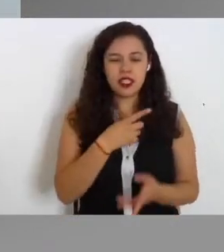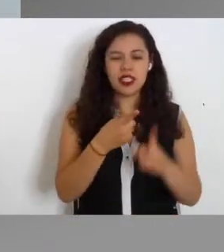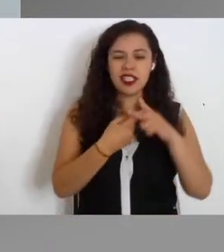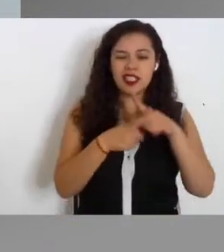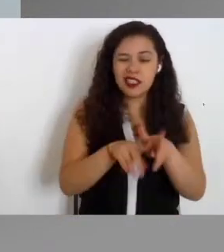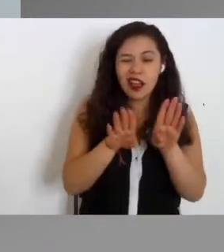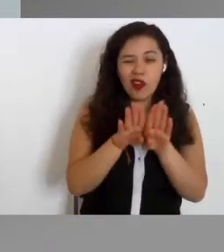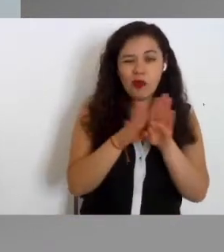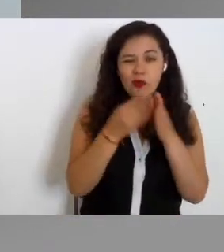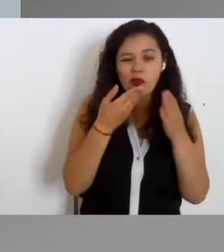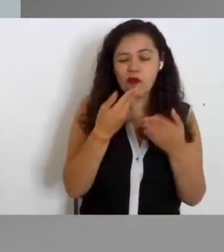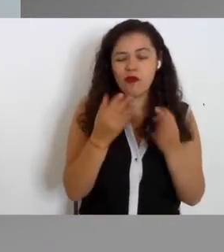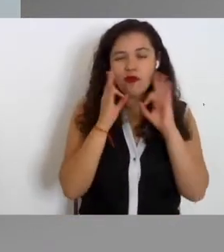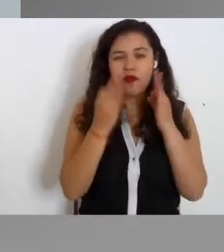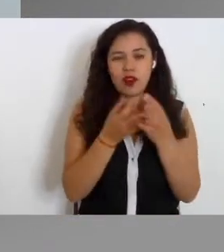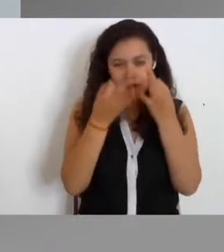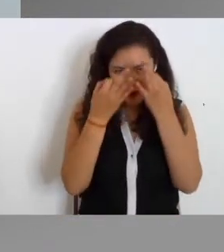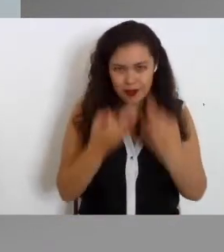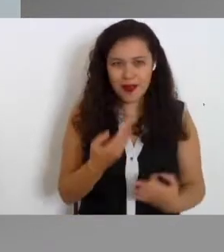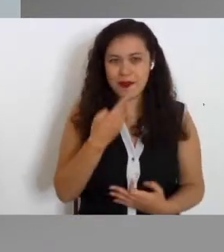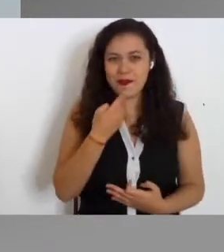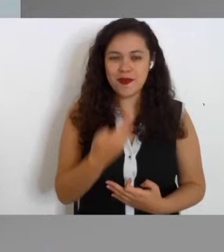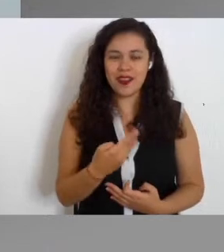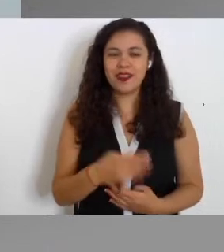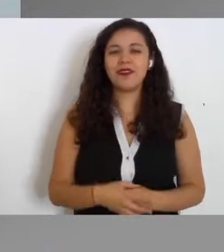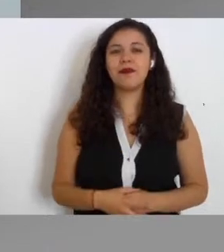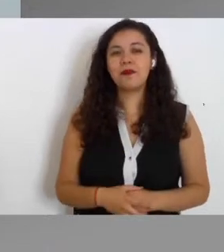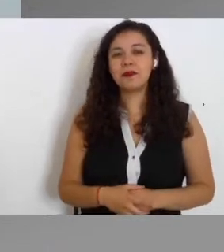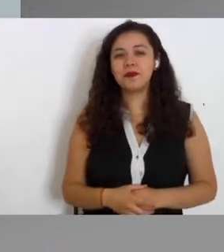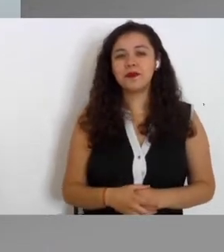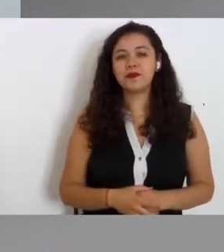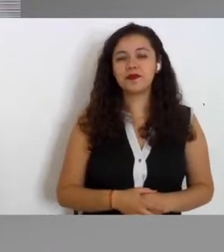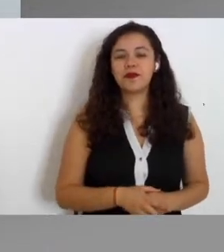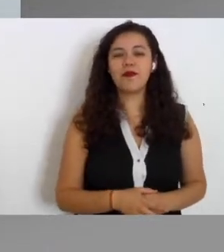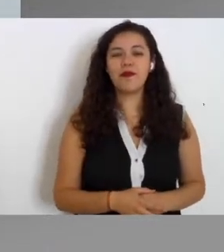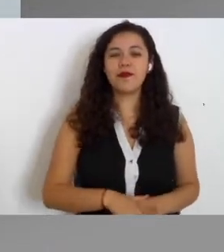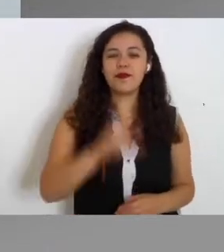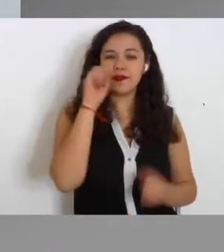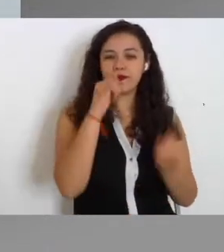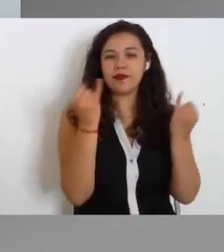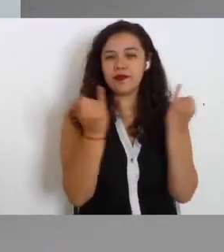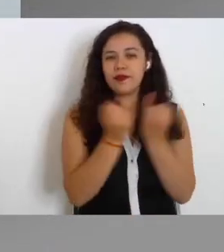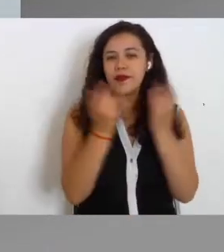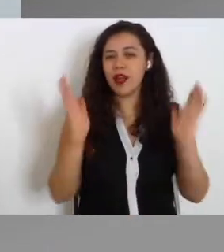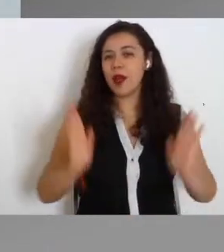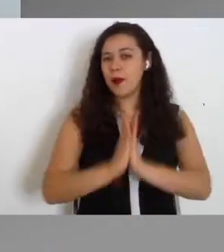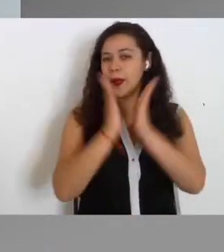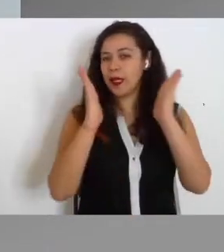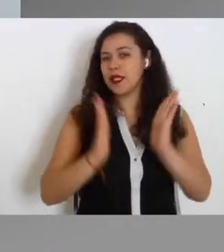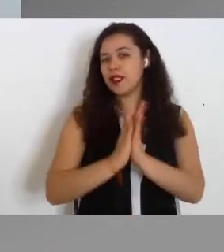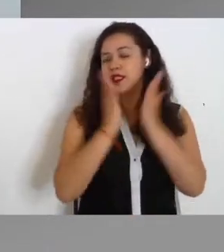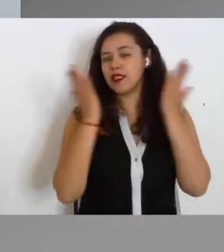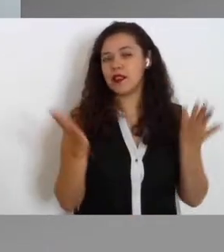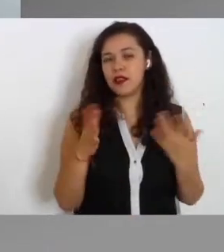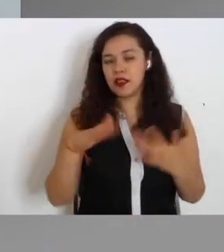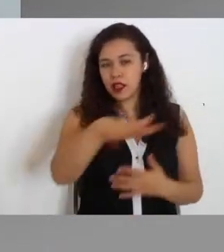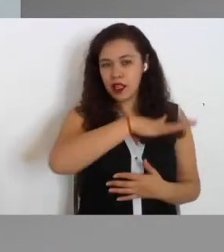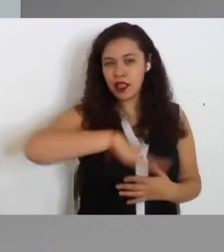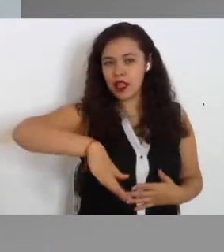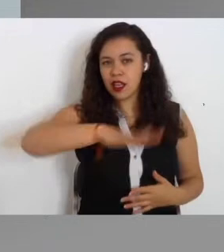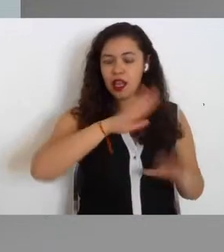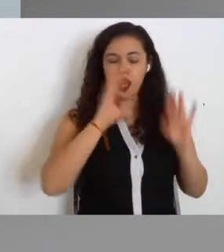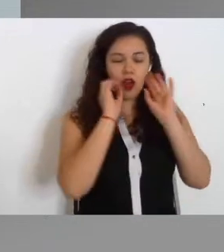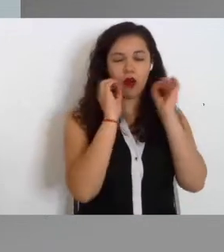¿sí? Entonces, el pedir también esta participación de las